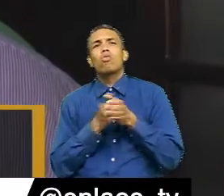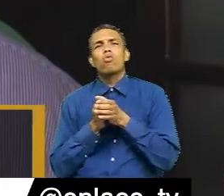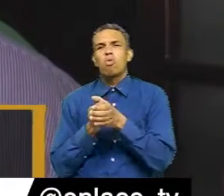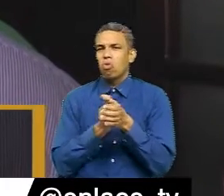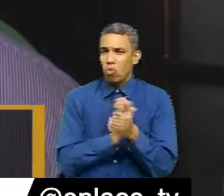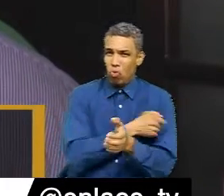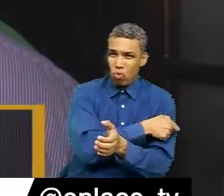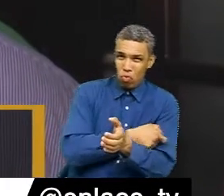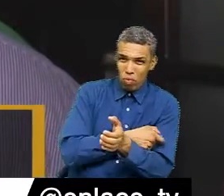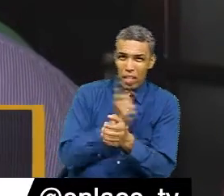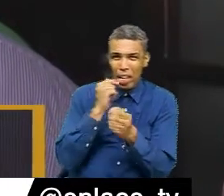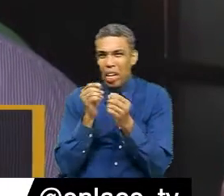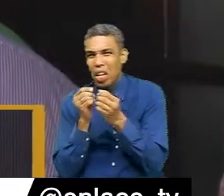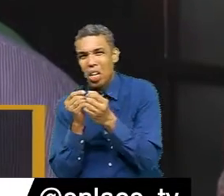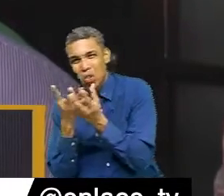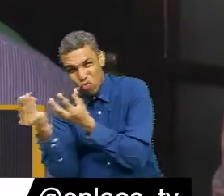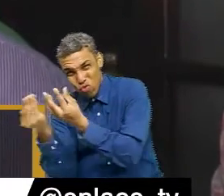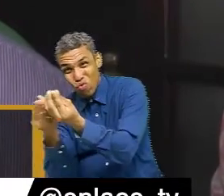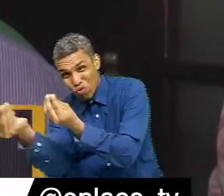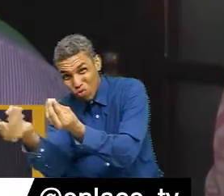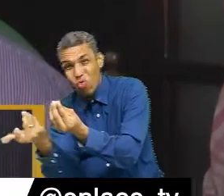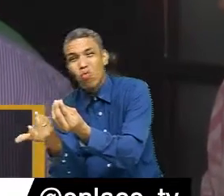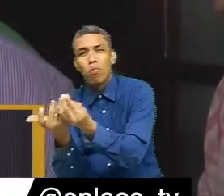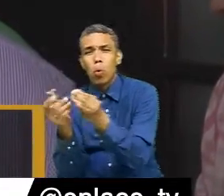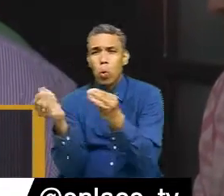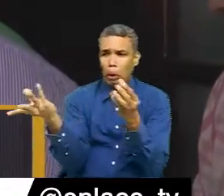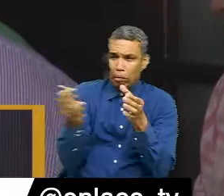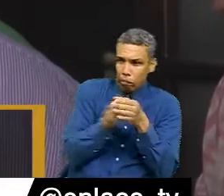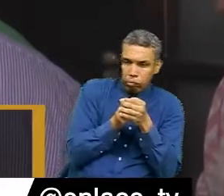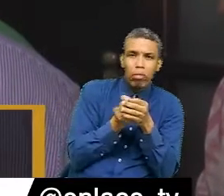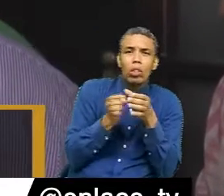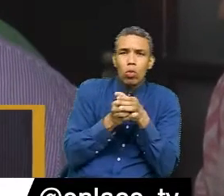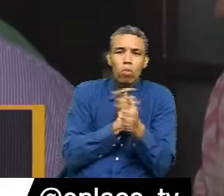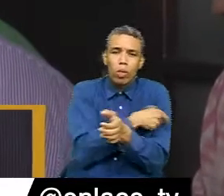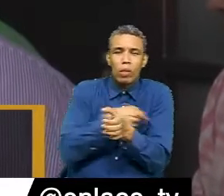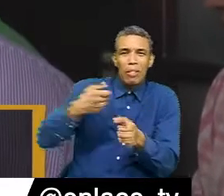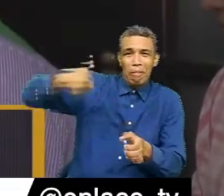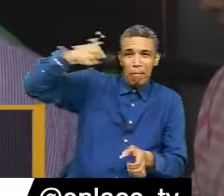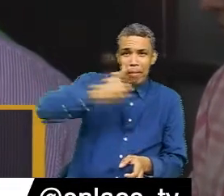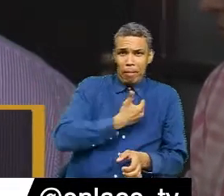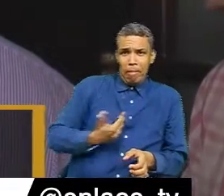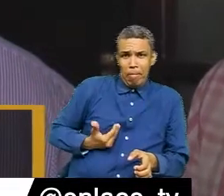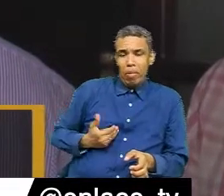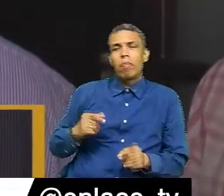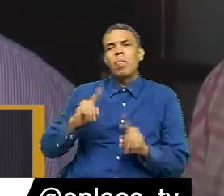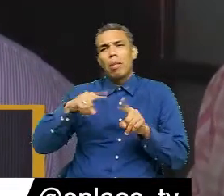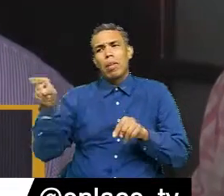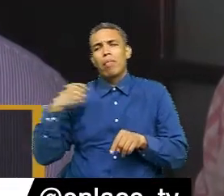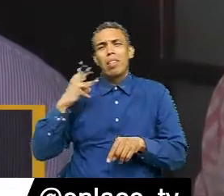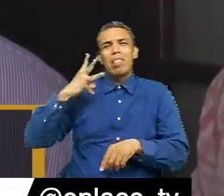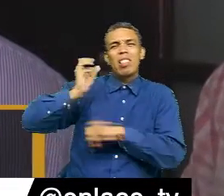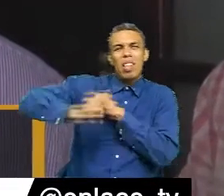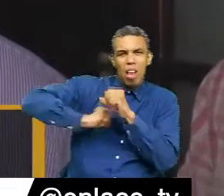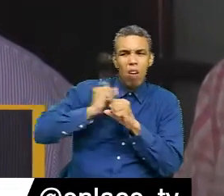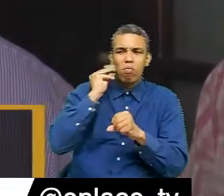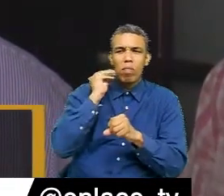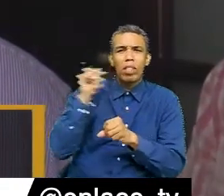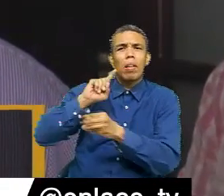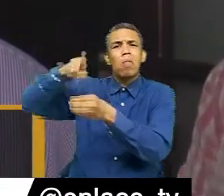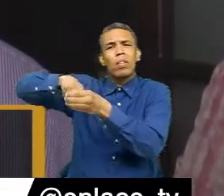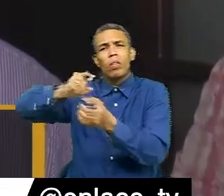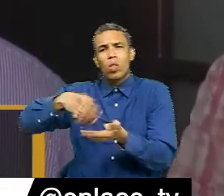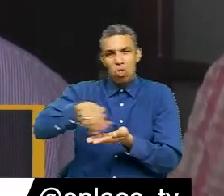de Santander, ha sido funcionario público, trabajó también casi 3 años en la gobernación, conoce la